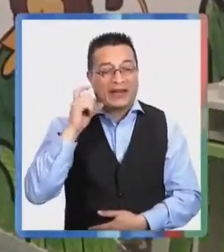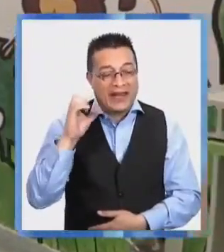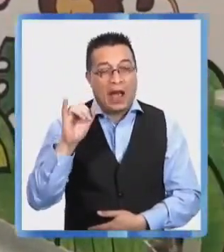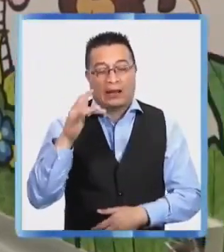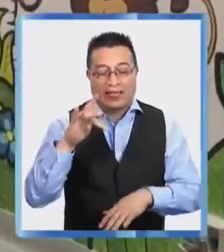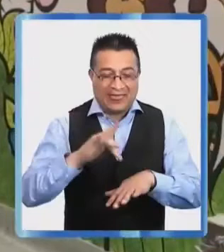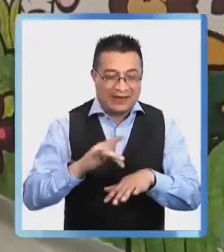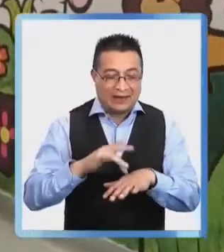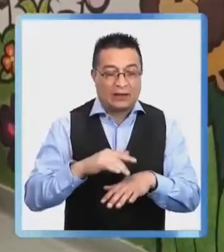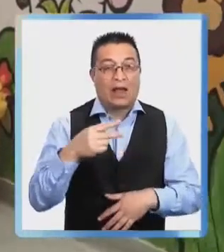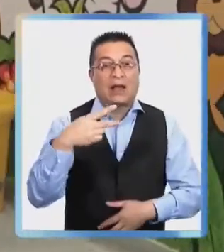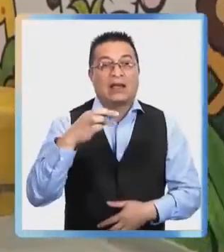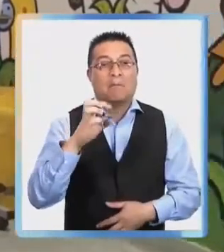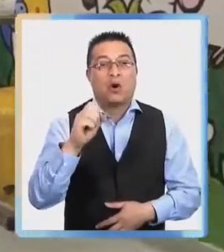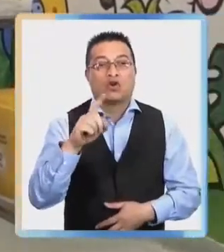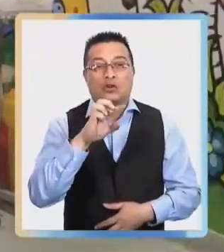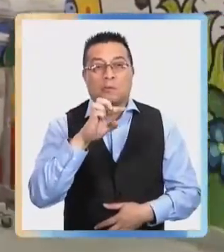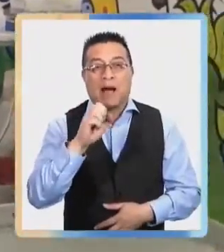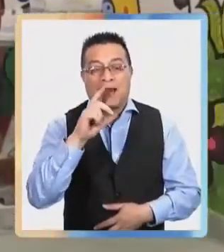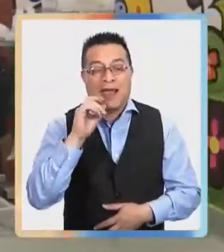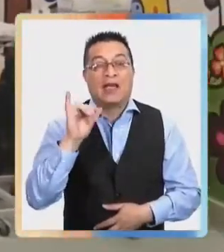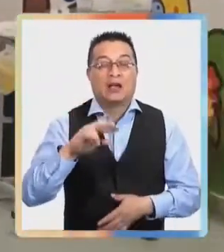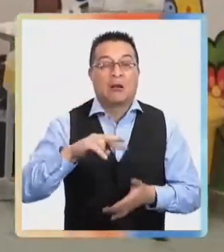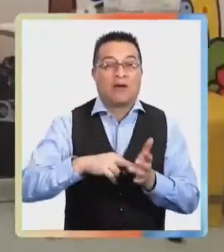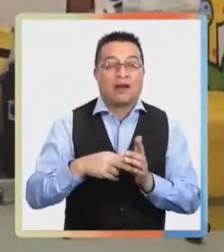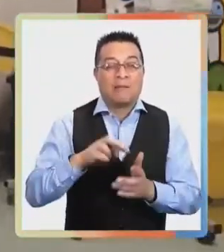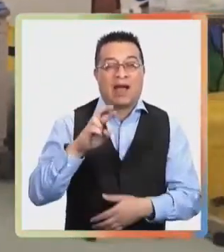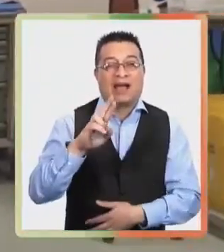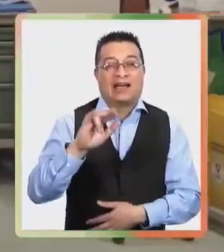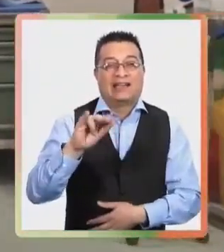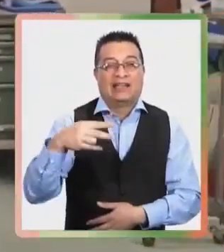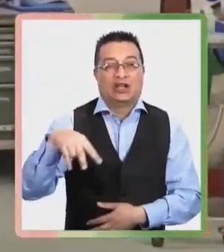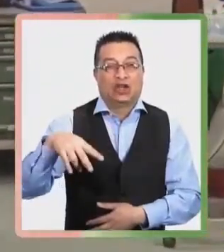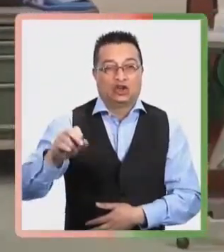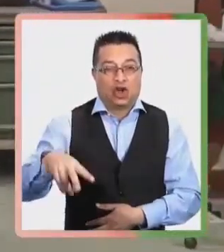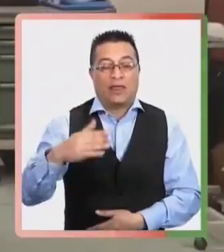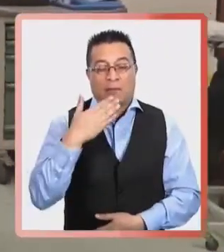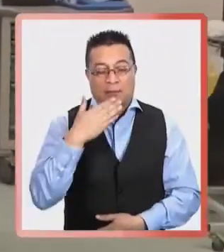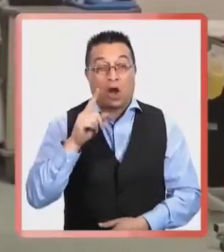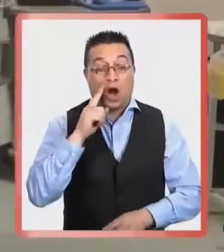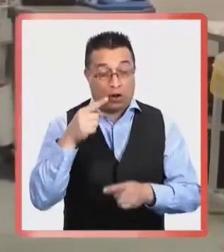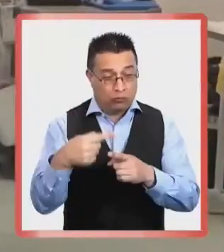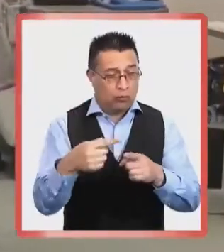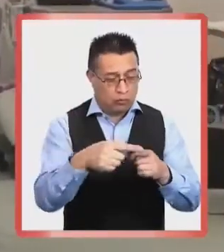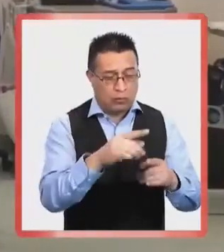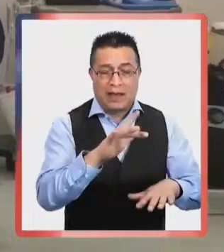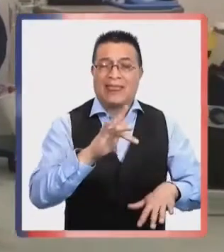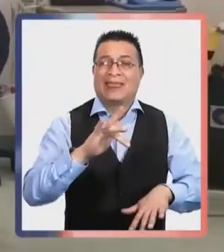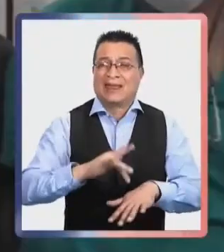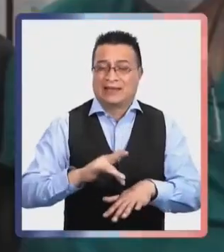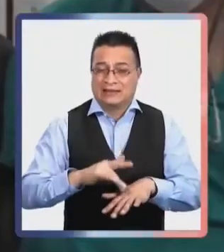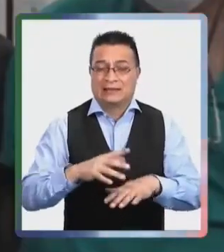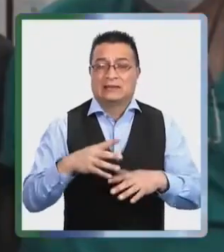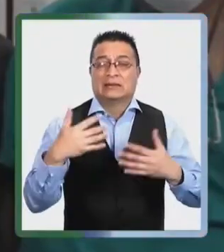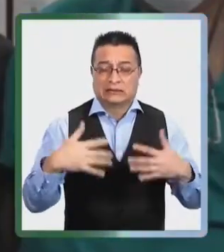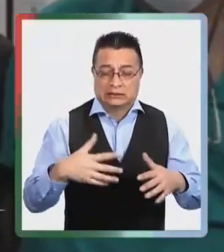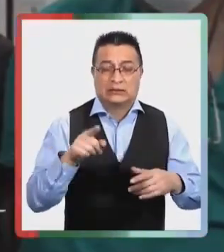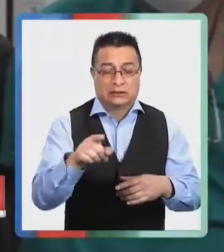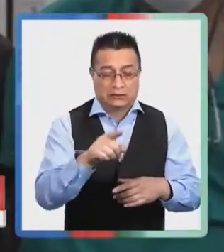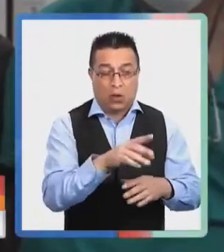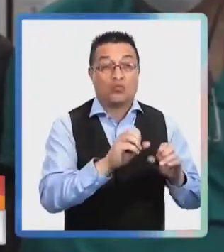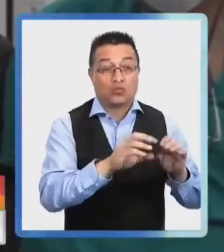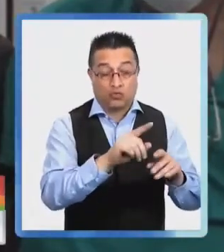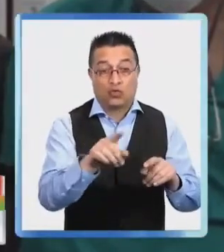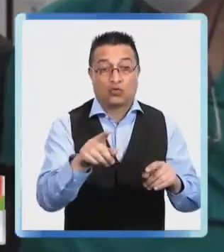alta complejidad como hipospadias y problemas renales. Varios niños con patologías bien severas, patologías genitales,